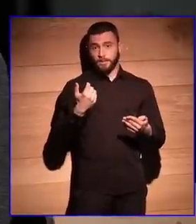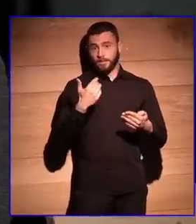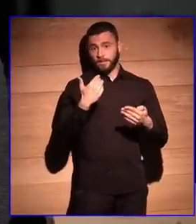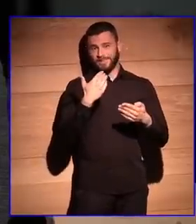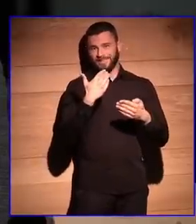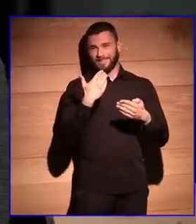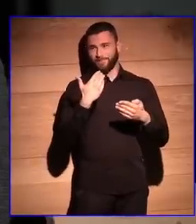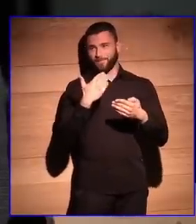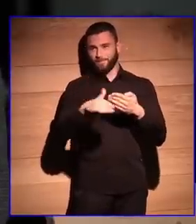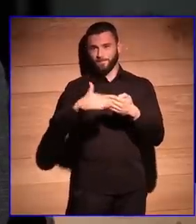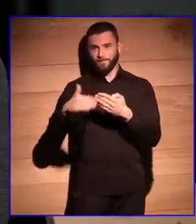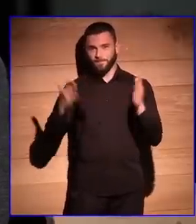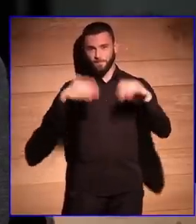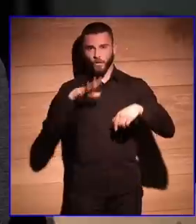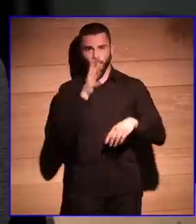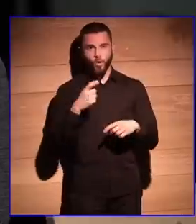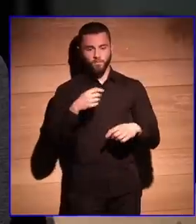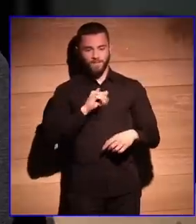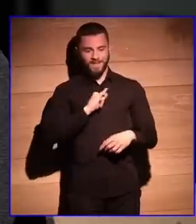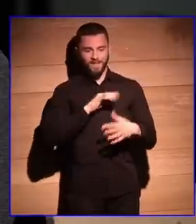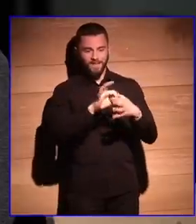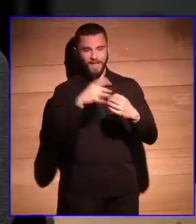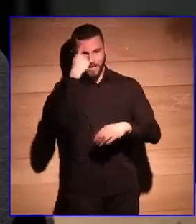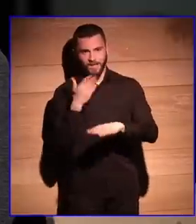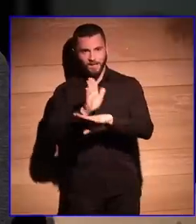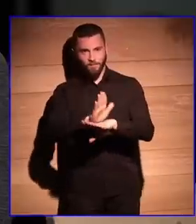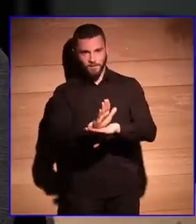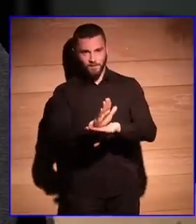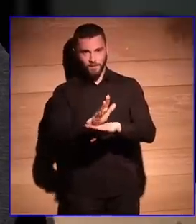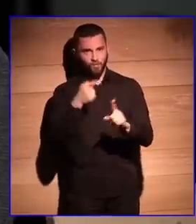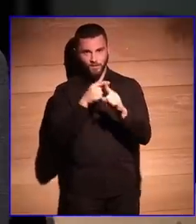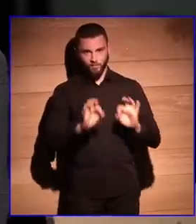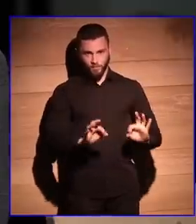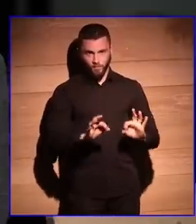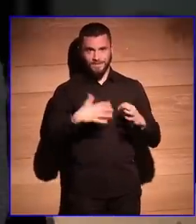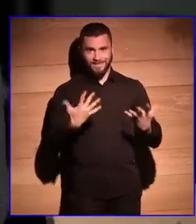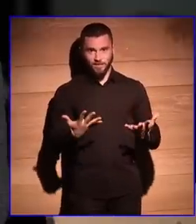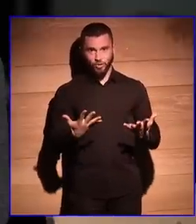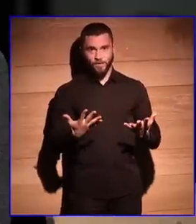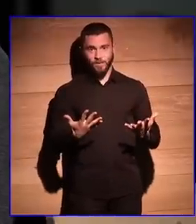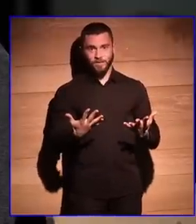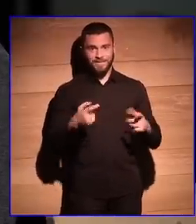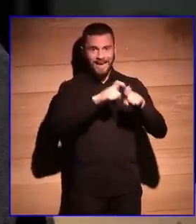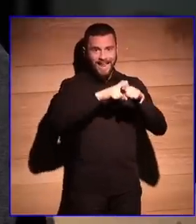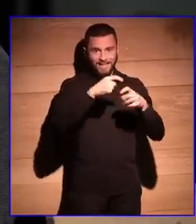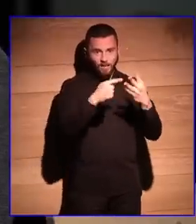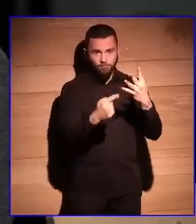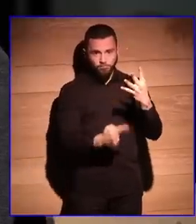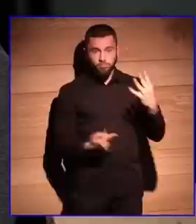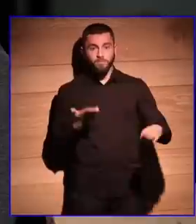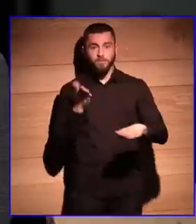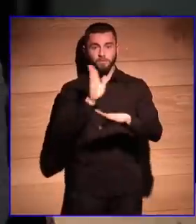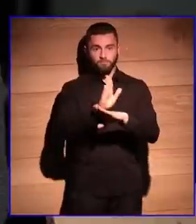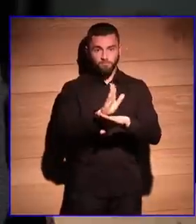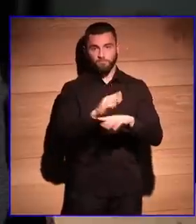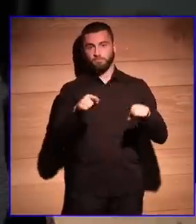representan arquetipos y porque esa es su función. Esa es su función también en la fábula. Entonces representan determinadas características a modo